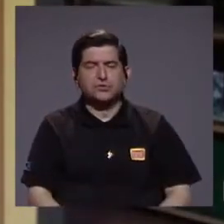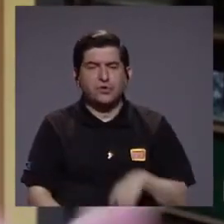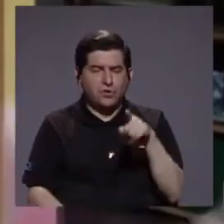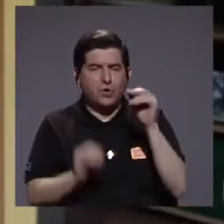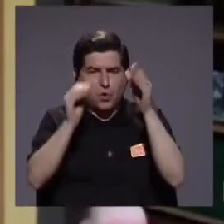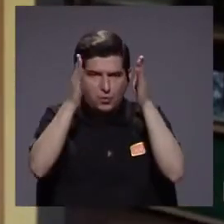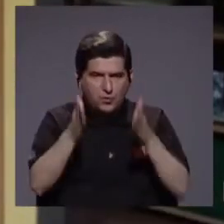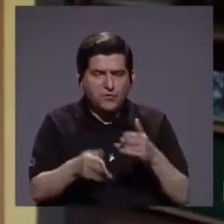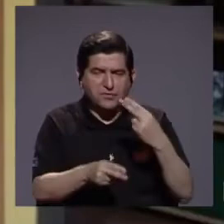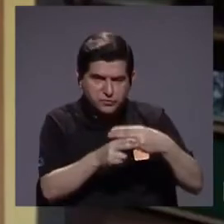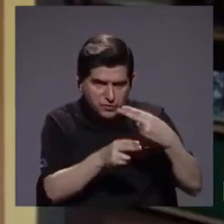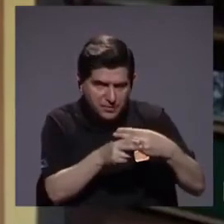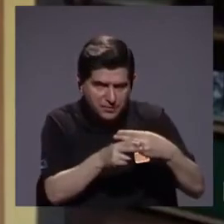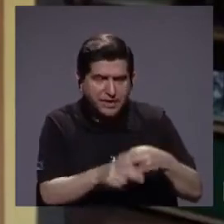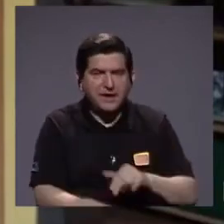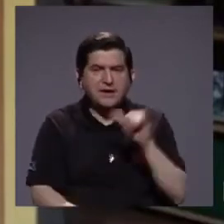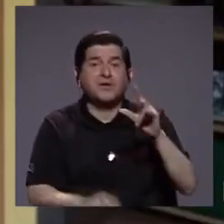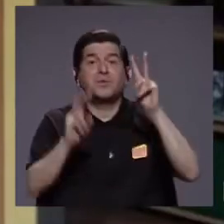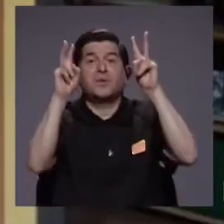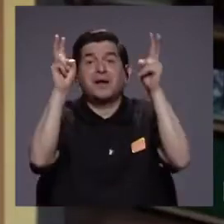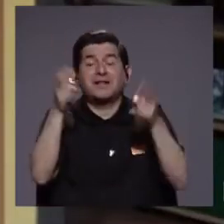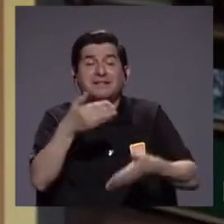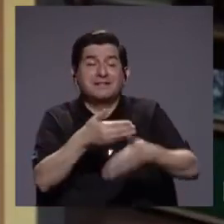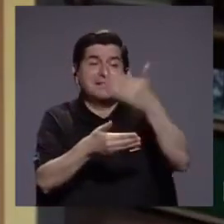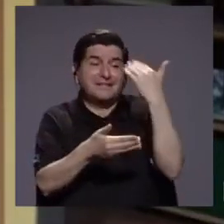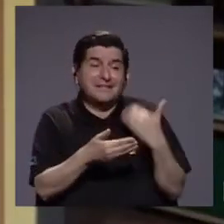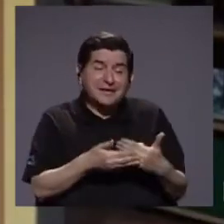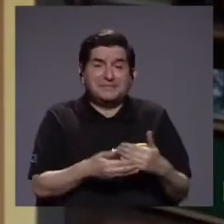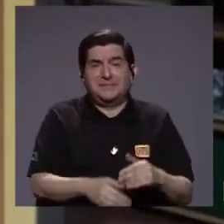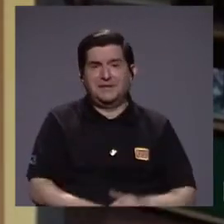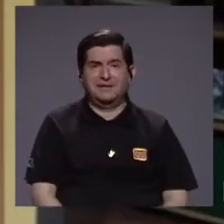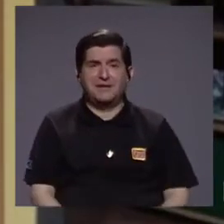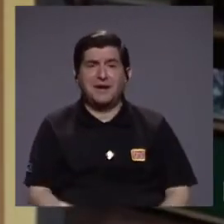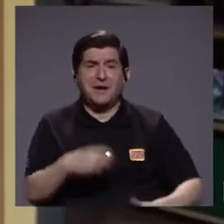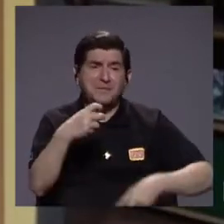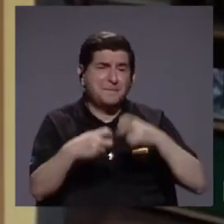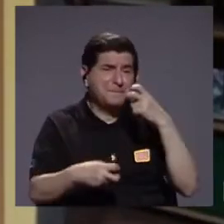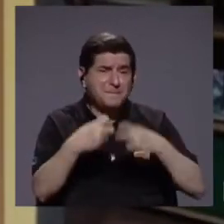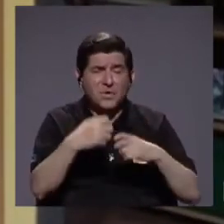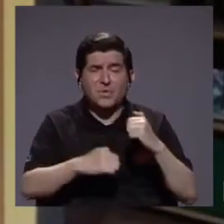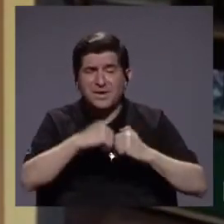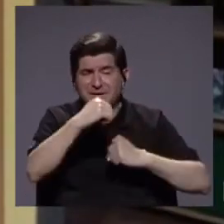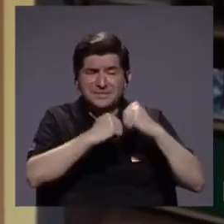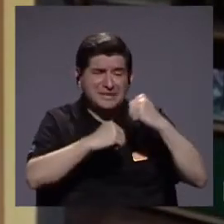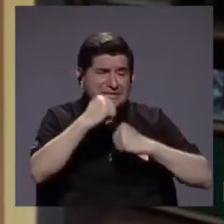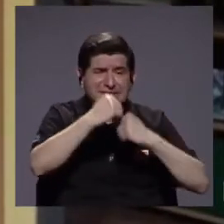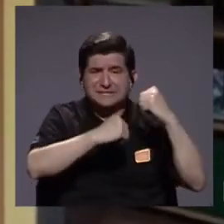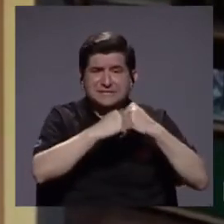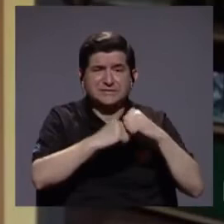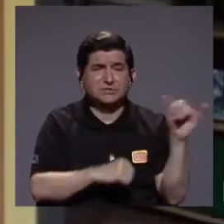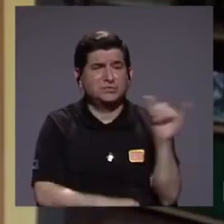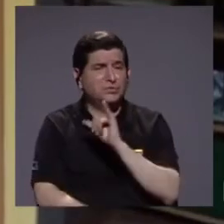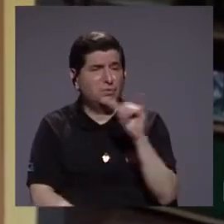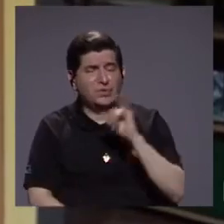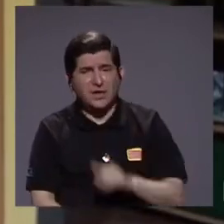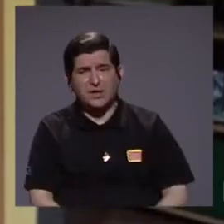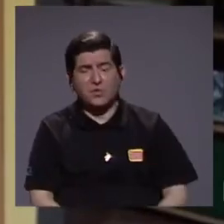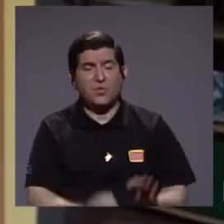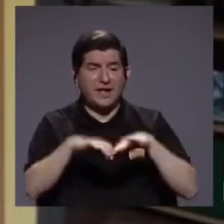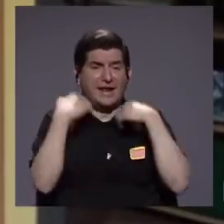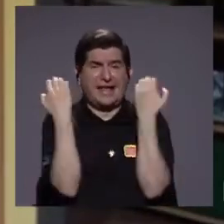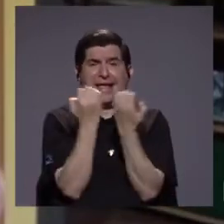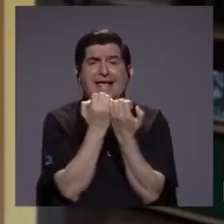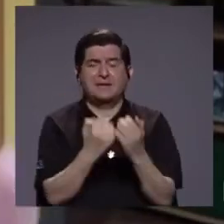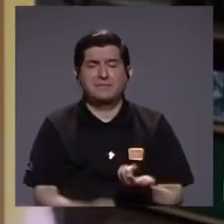nuevo aquí tenemos el tema que surgió anteriormente, problemas de infraestructura y también de equipo.